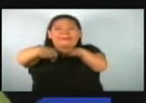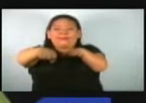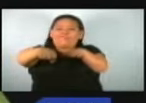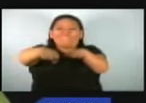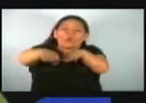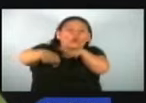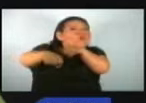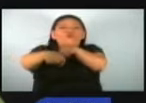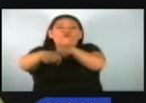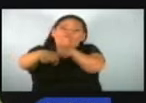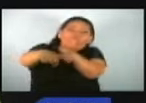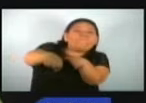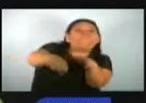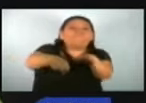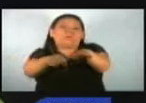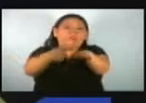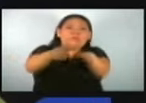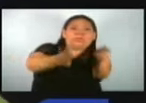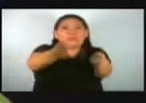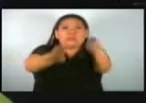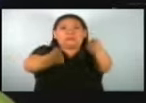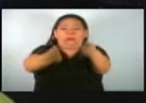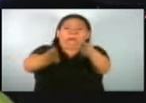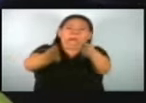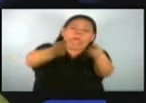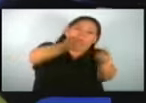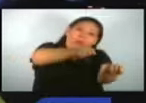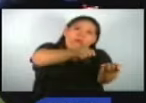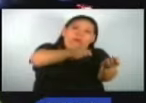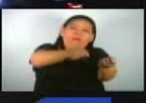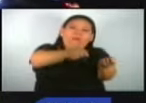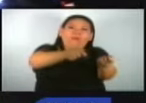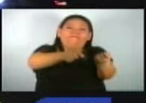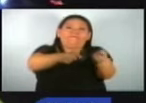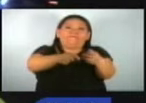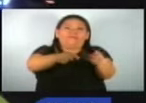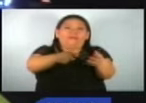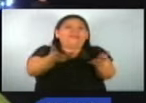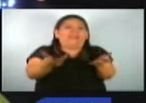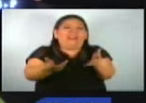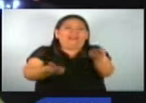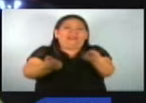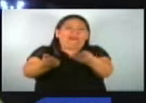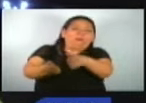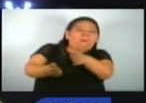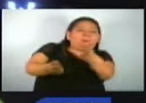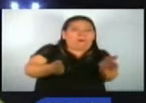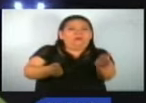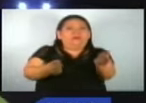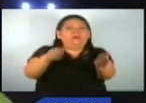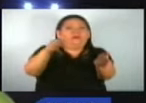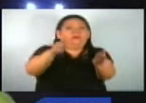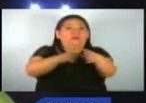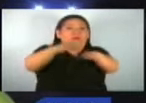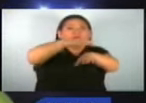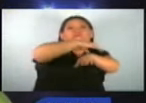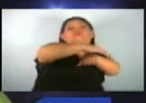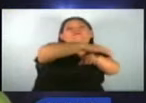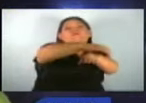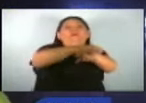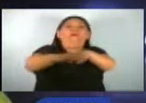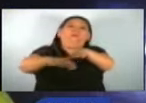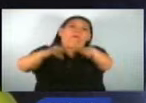motocicleta perdió el control y pues prácticamente pasó sobre la, cerca de todo este paredón hasta